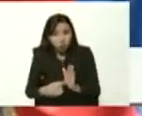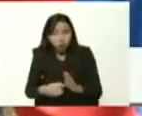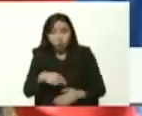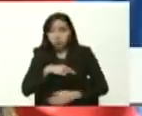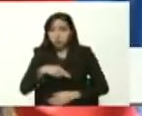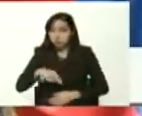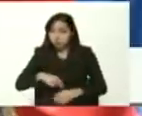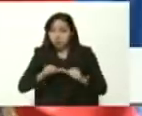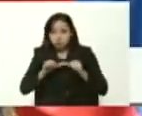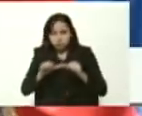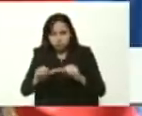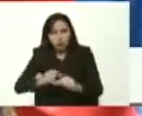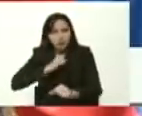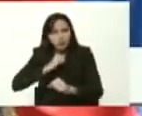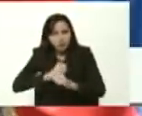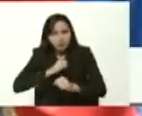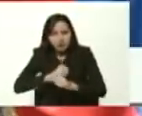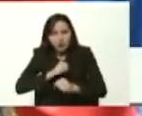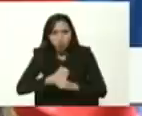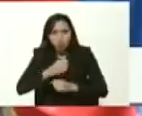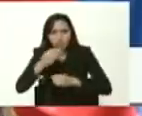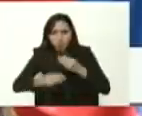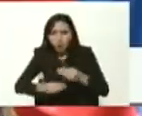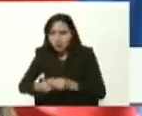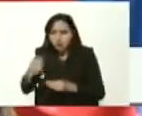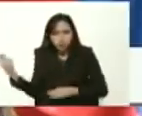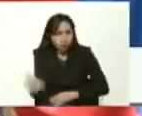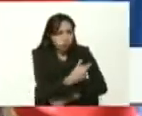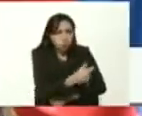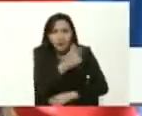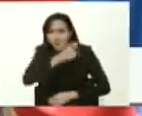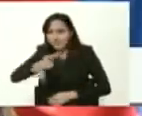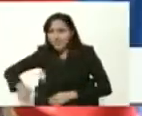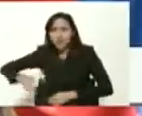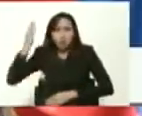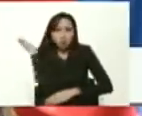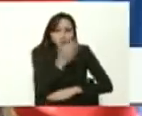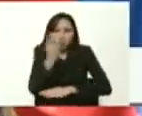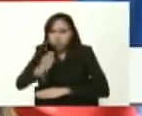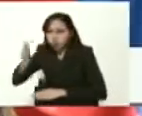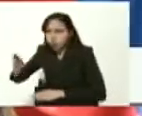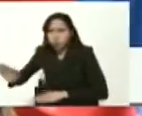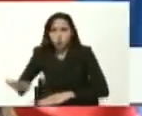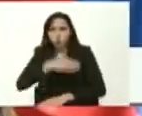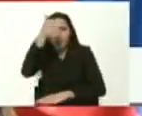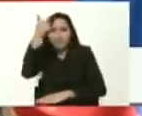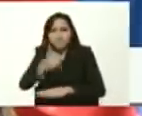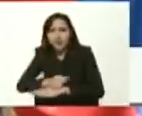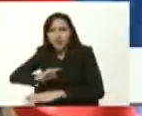a dejar de hacer lo que nos toca, particularmente castigar y sancionar a